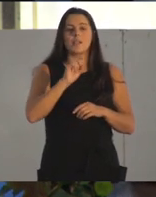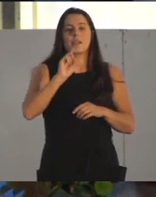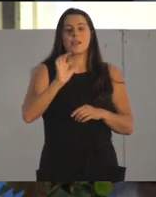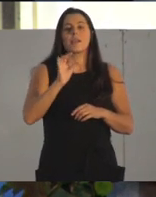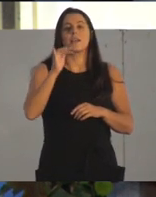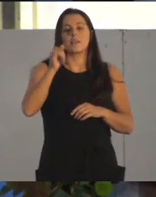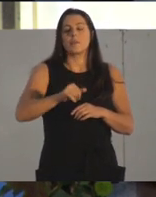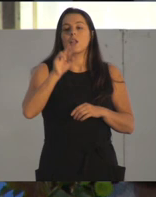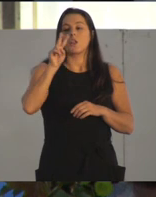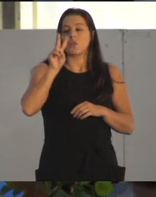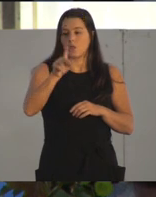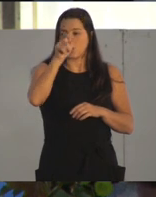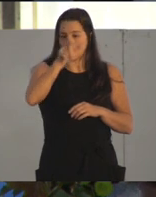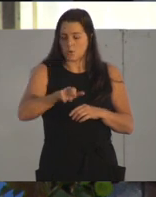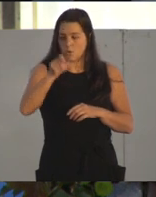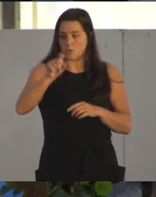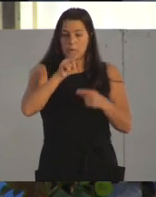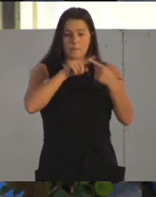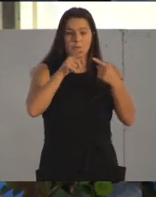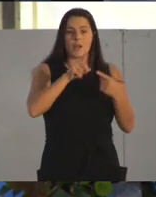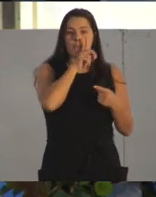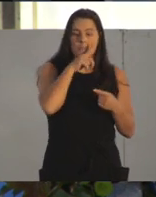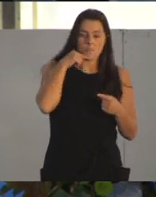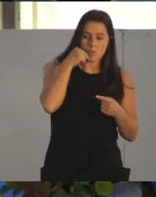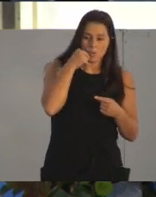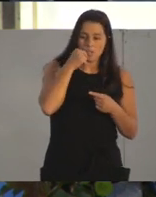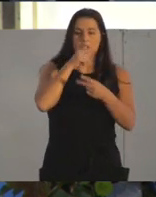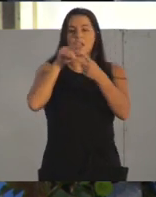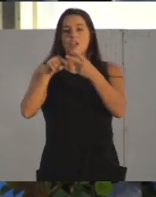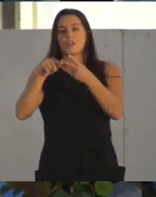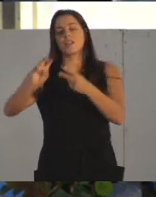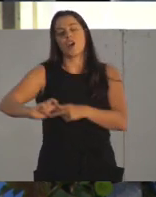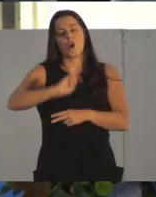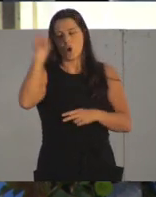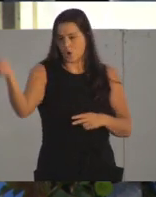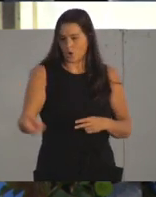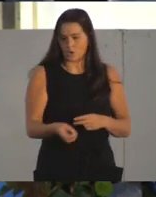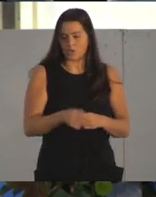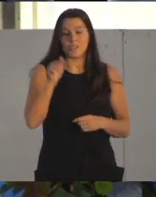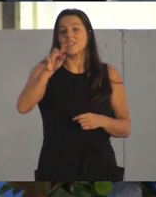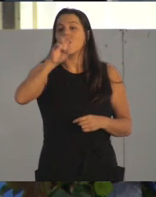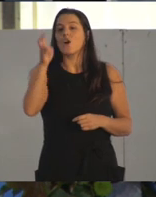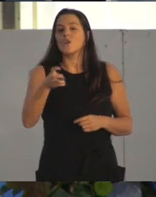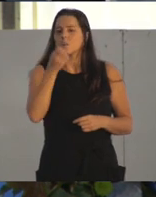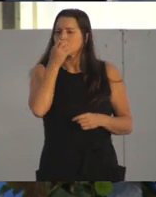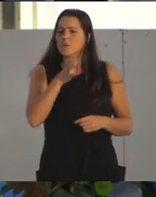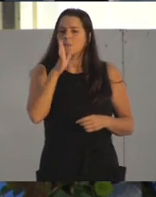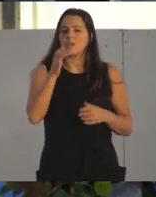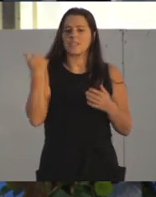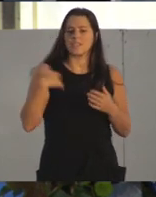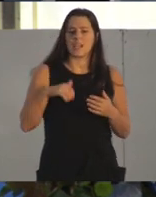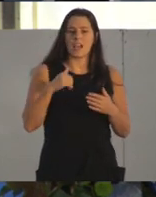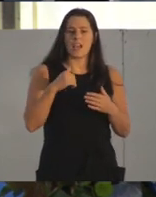de postres y de otras y de otros. En el otros viene muy bien porque cuando comenzamos con los texturizados, como os he